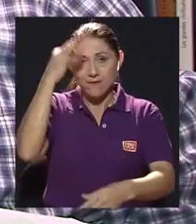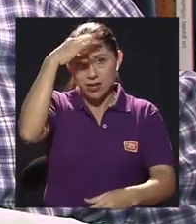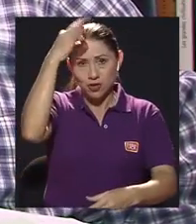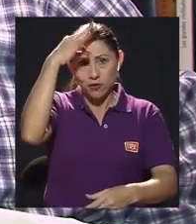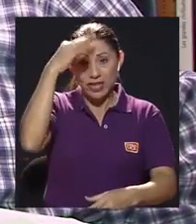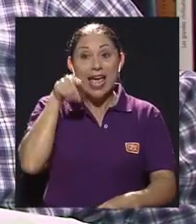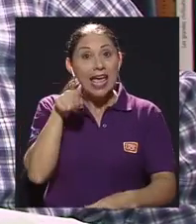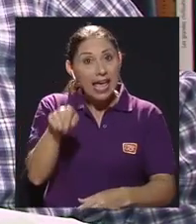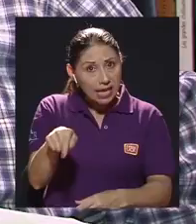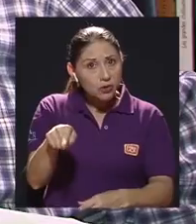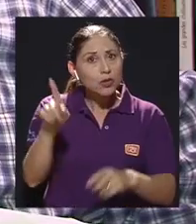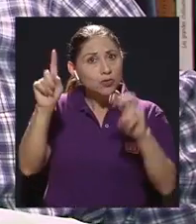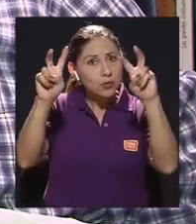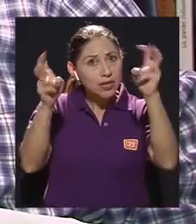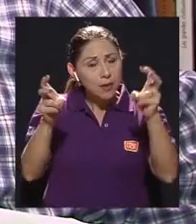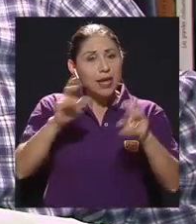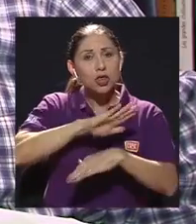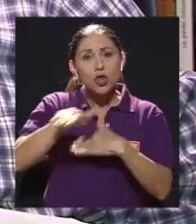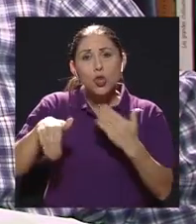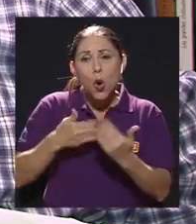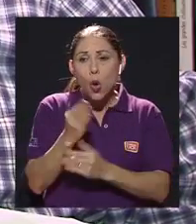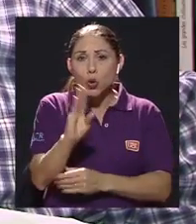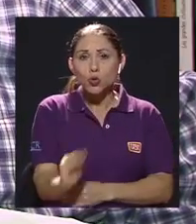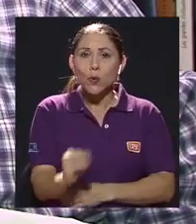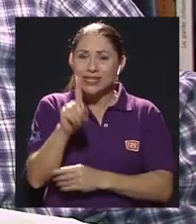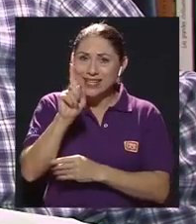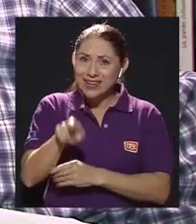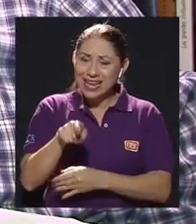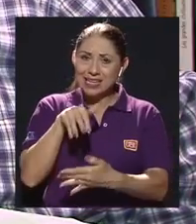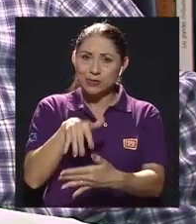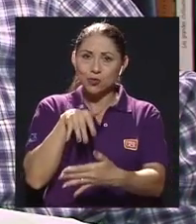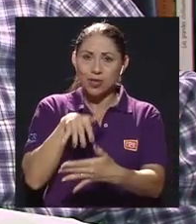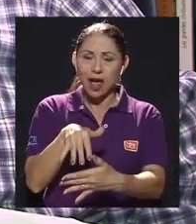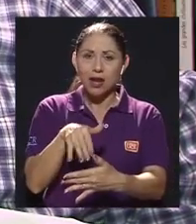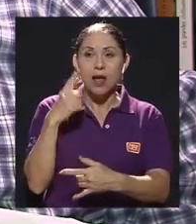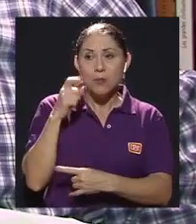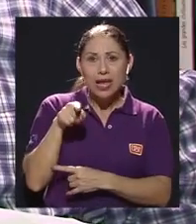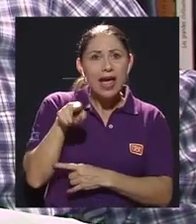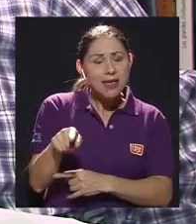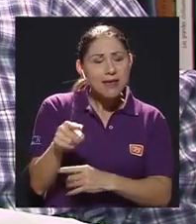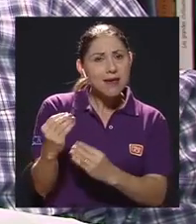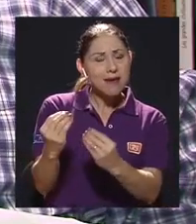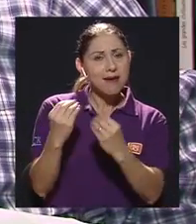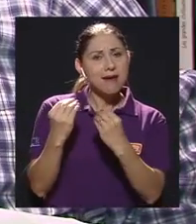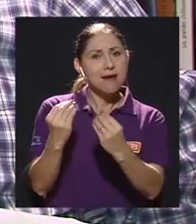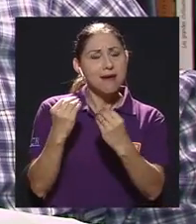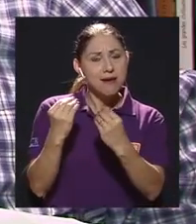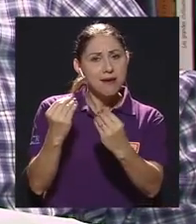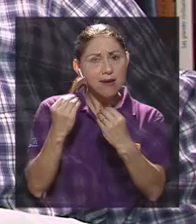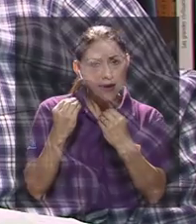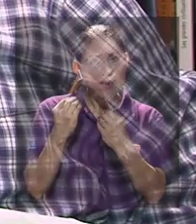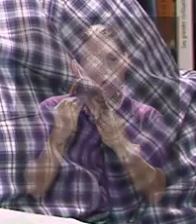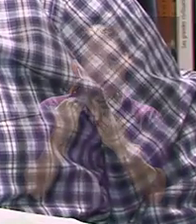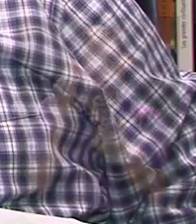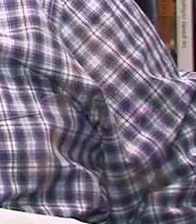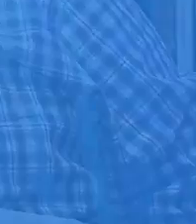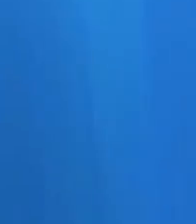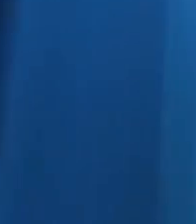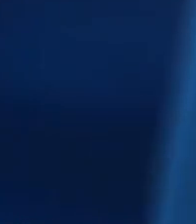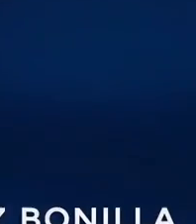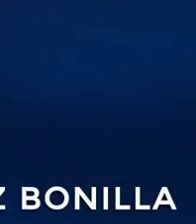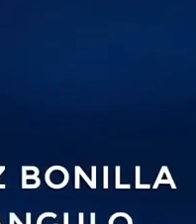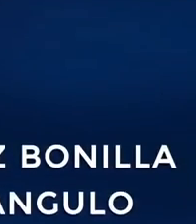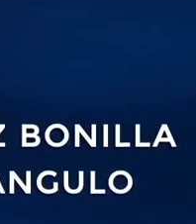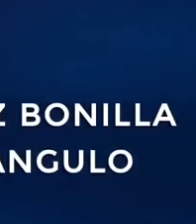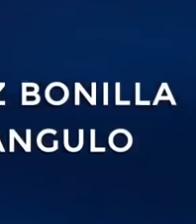los jóvenes deberían estudiar, porque le enseñan a uno a pensar a pensar.